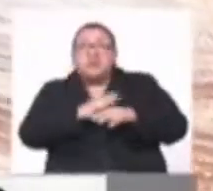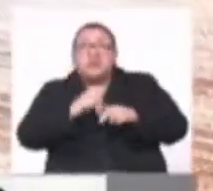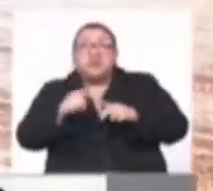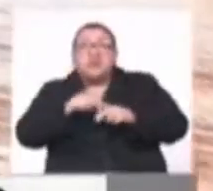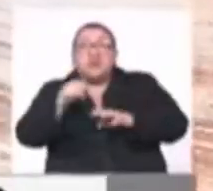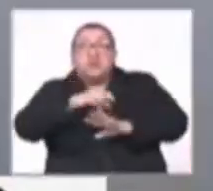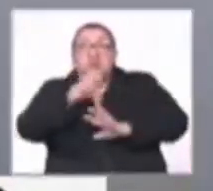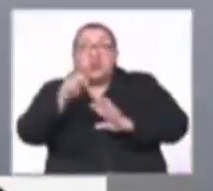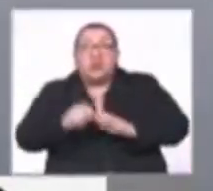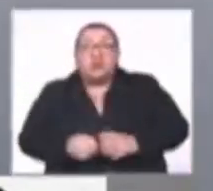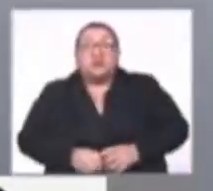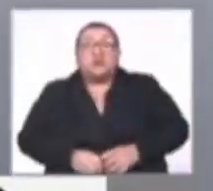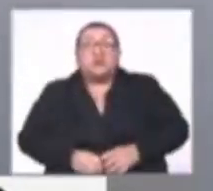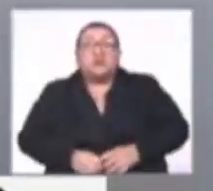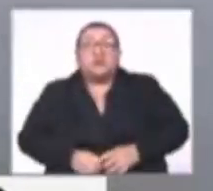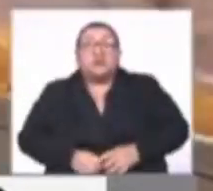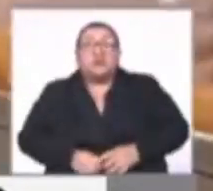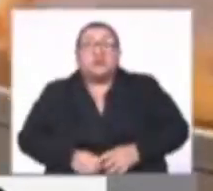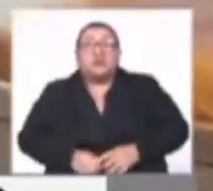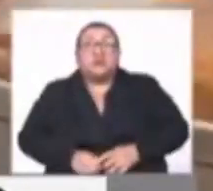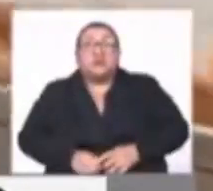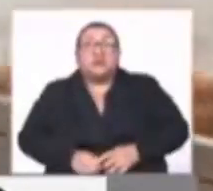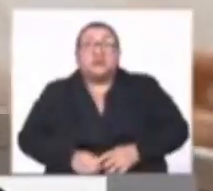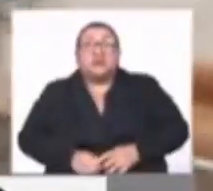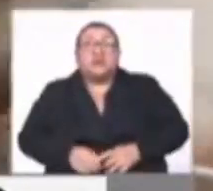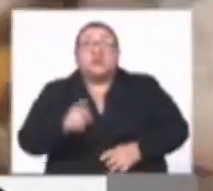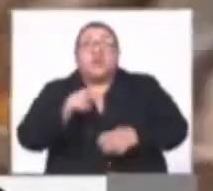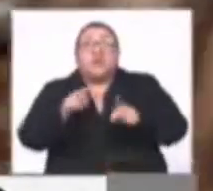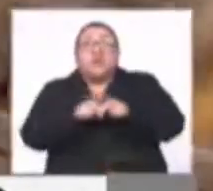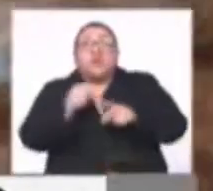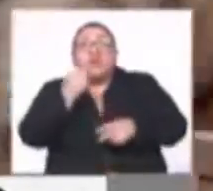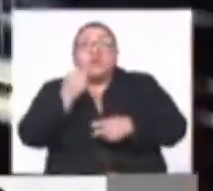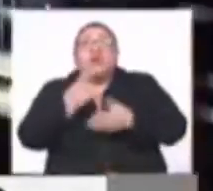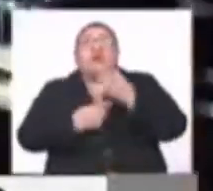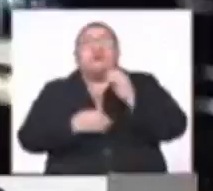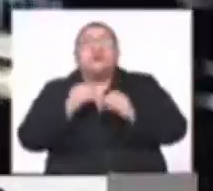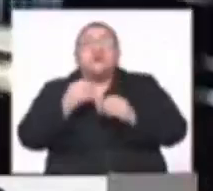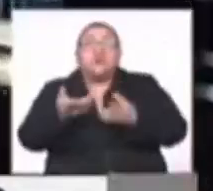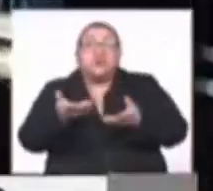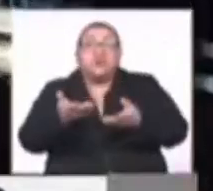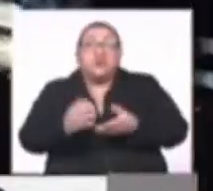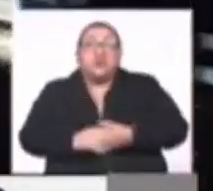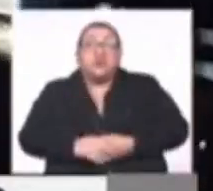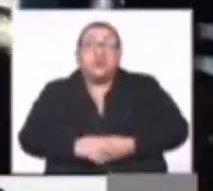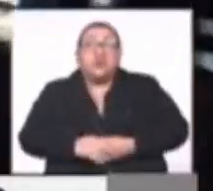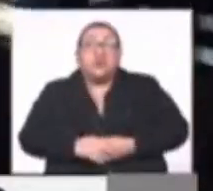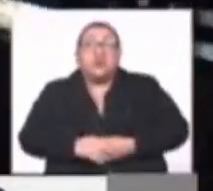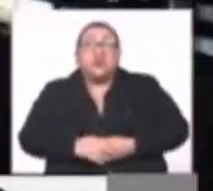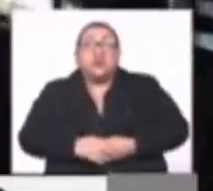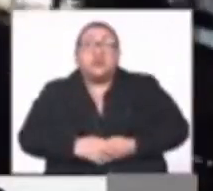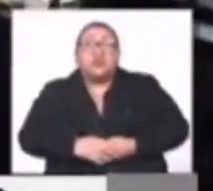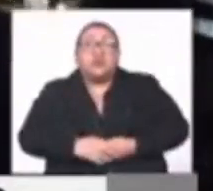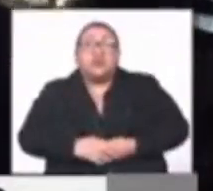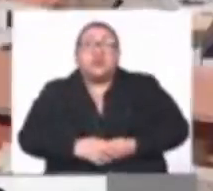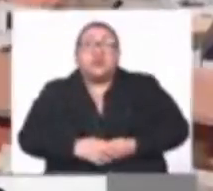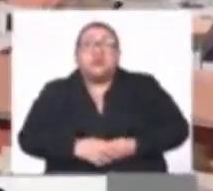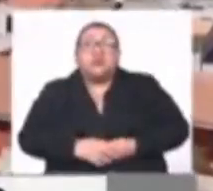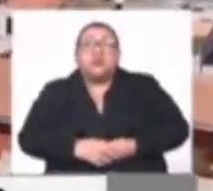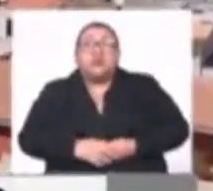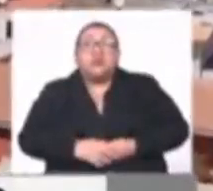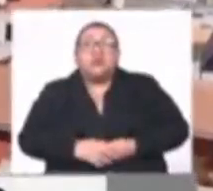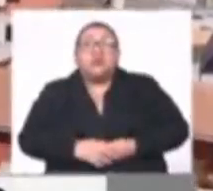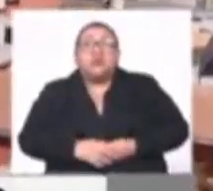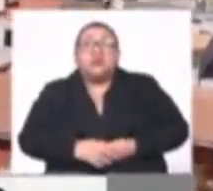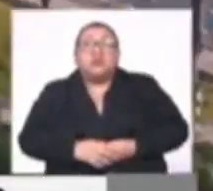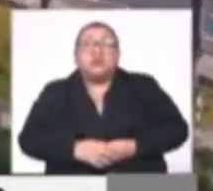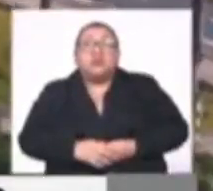la negociación colectiva, sobre reactivación económica. Sostuvo que se trata de una solicitud muy similar a la ya